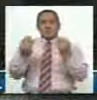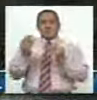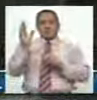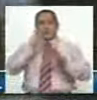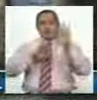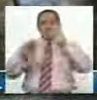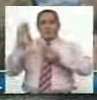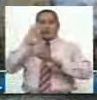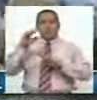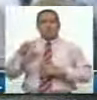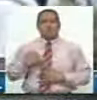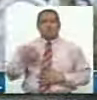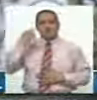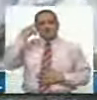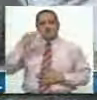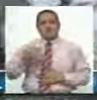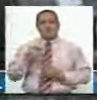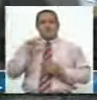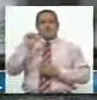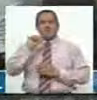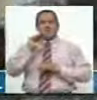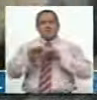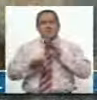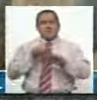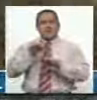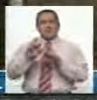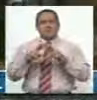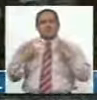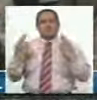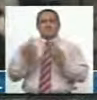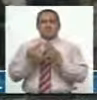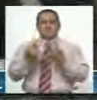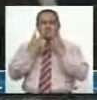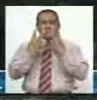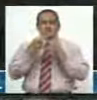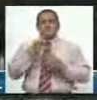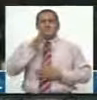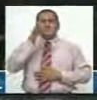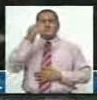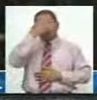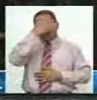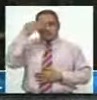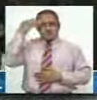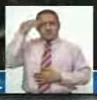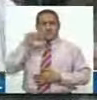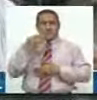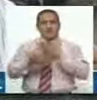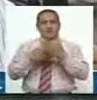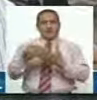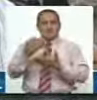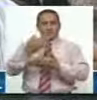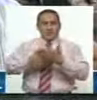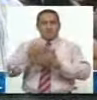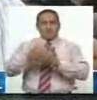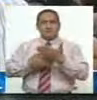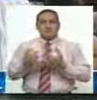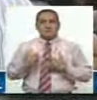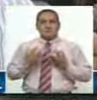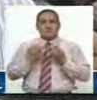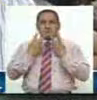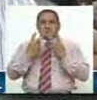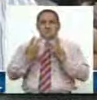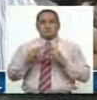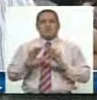preocupaciones. Creemos que ha habido muy poco avance en las reuniones, creeríamos que de cara a París tenía que haber avanzado más en los textos. Creemos que están dejando